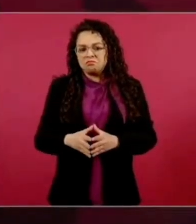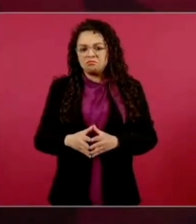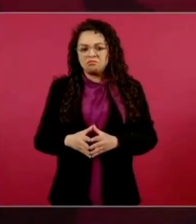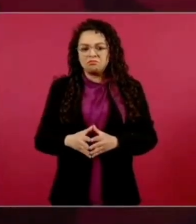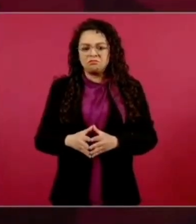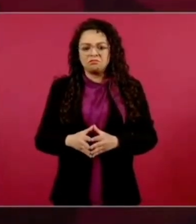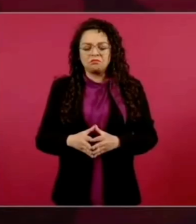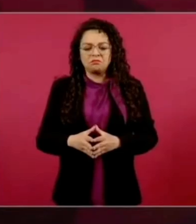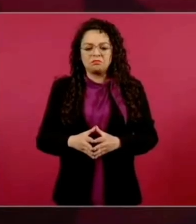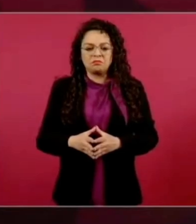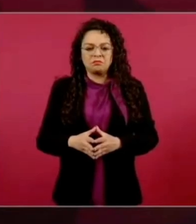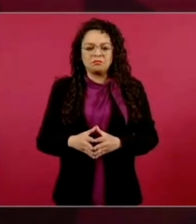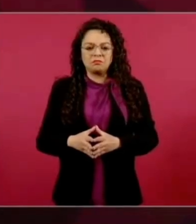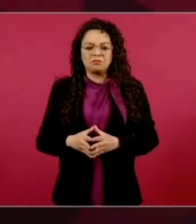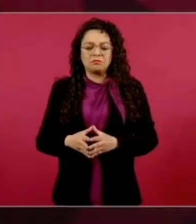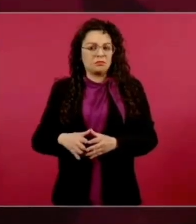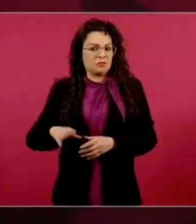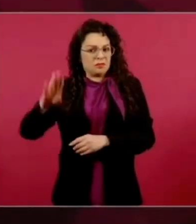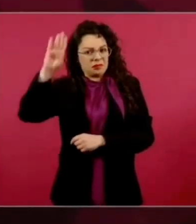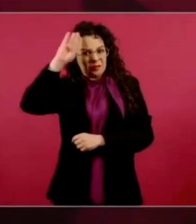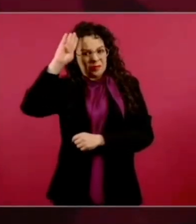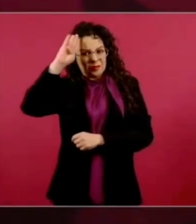con sueldos elevadísimos,